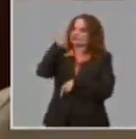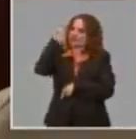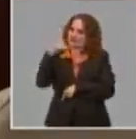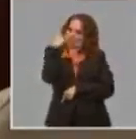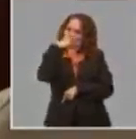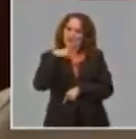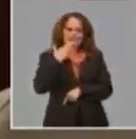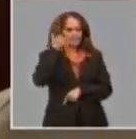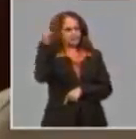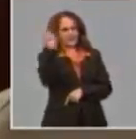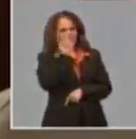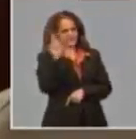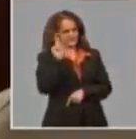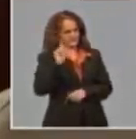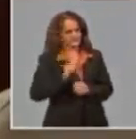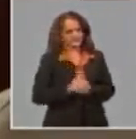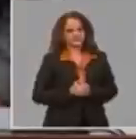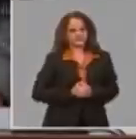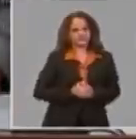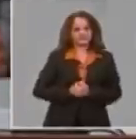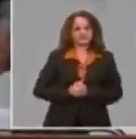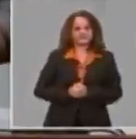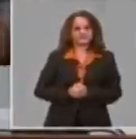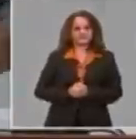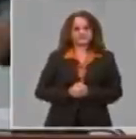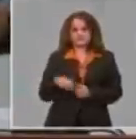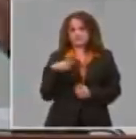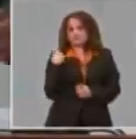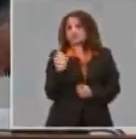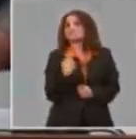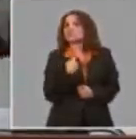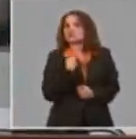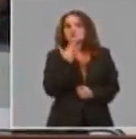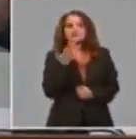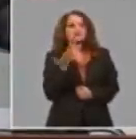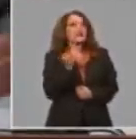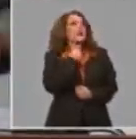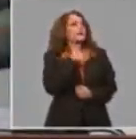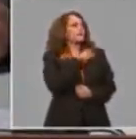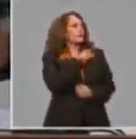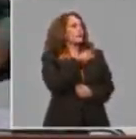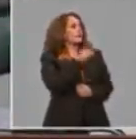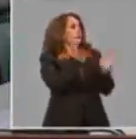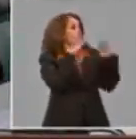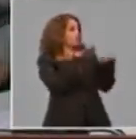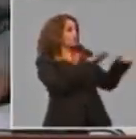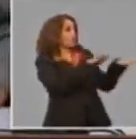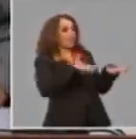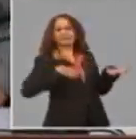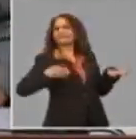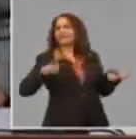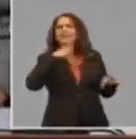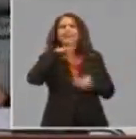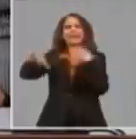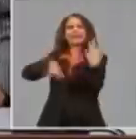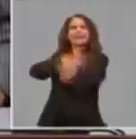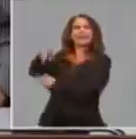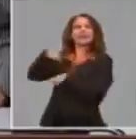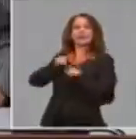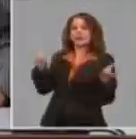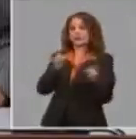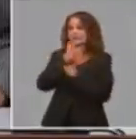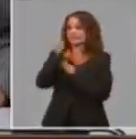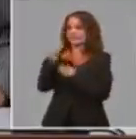moral en resumen tenemos de componentes cada vez este cimiento en disuelve ni mucho menos el contrario tenemos